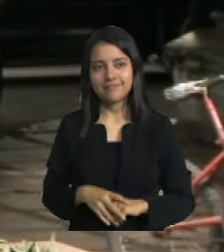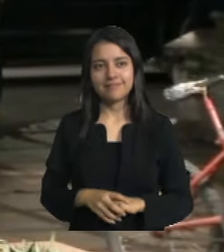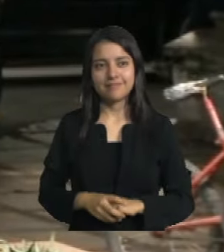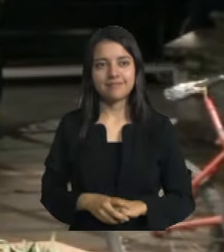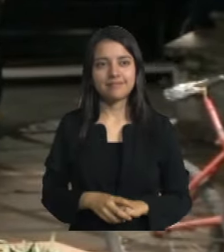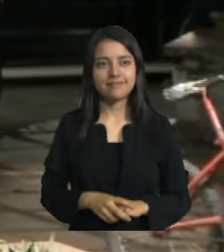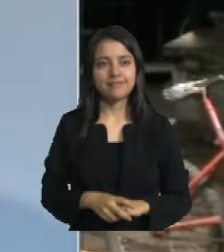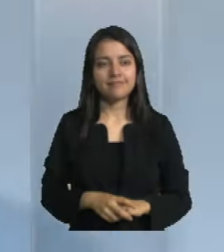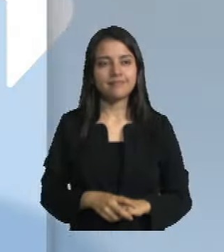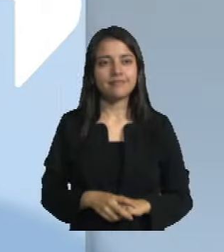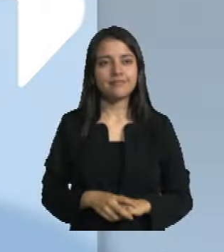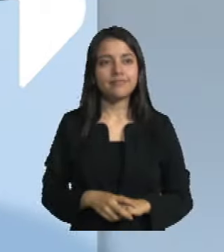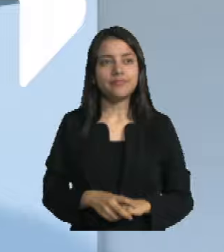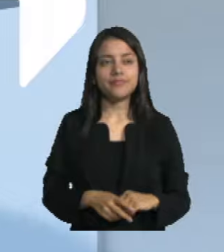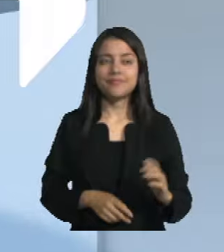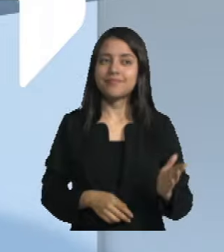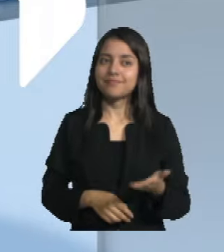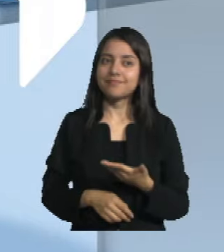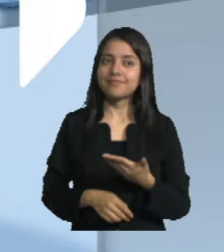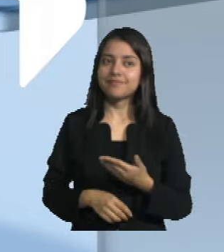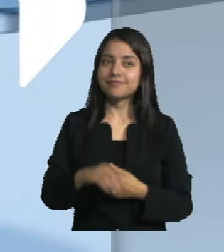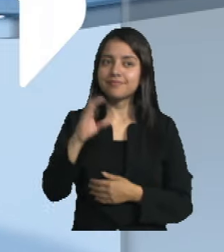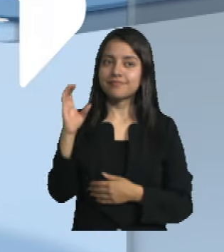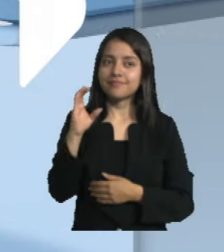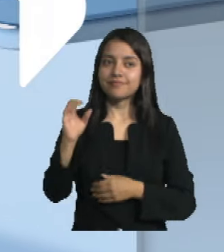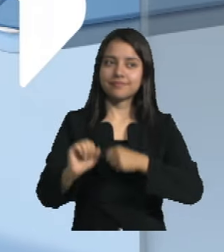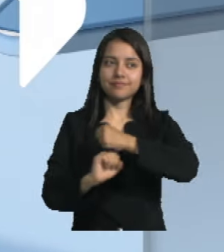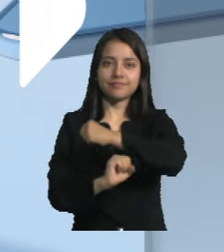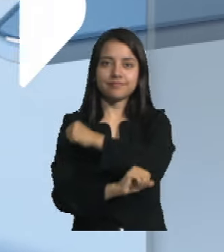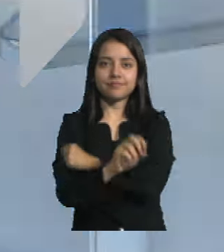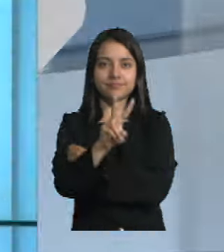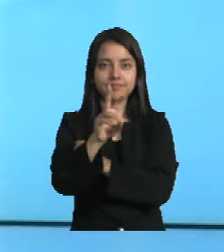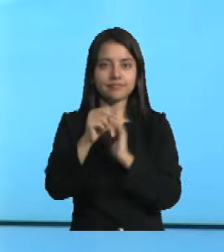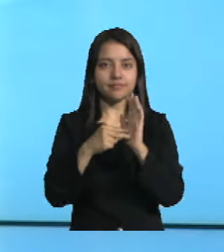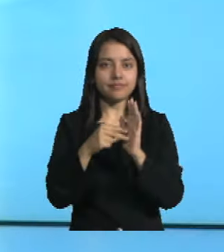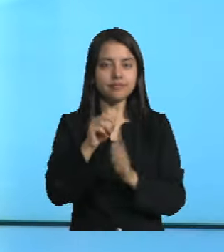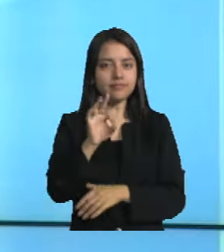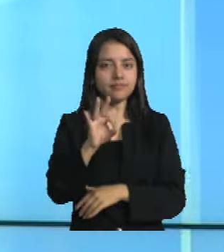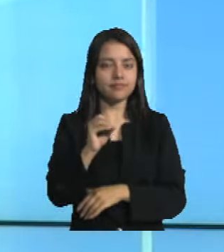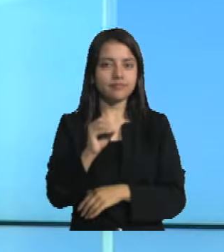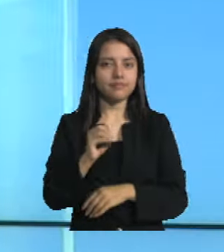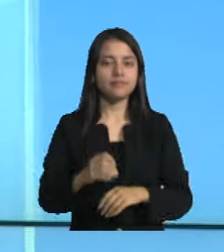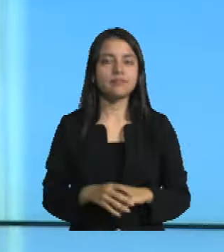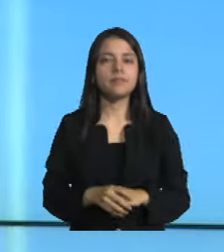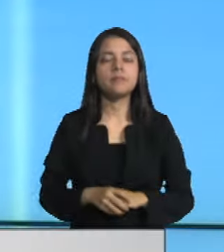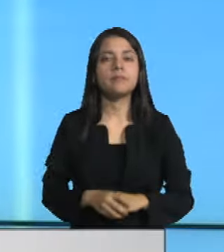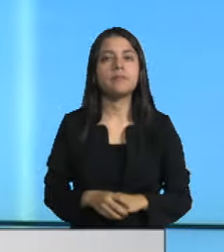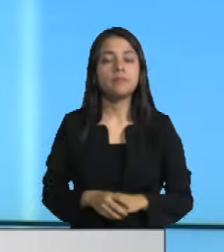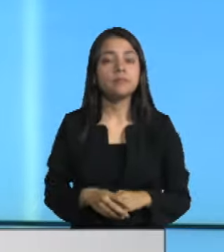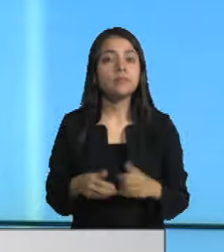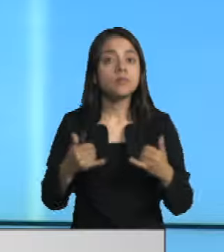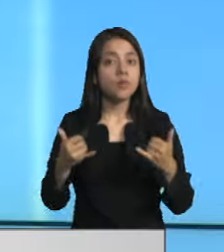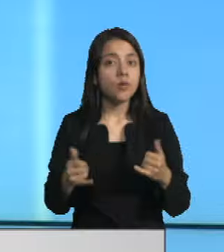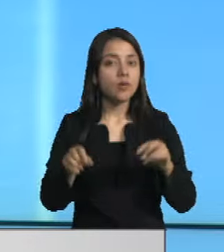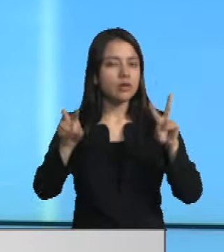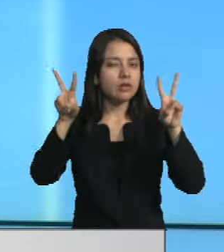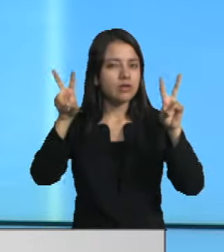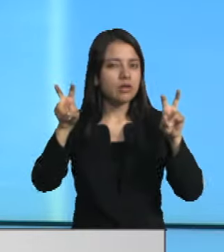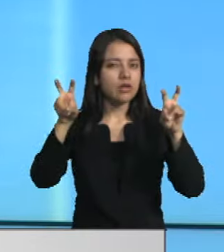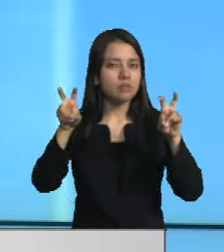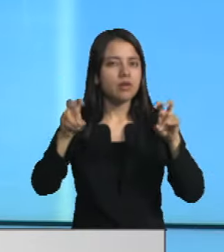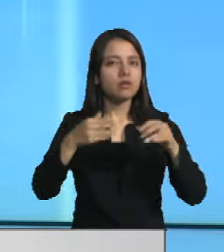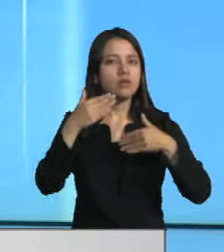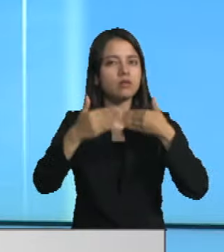CMI. Colombia Sostenible 2030. Hoy en Colombia Sostenible 2030 hablamos